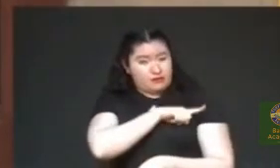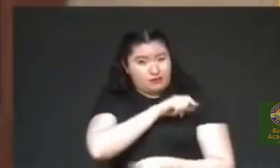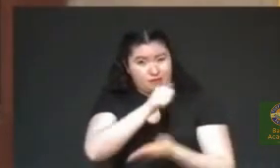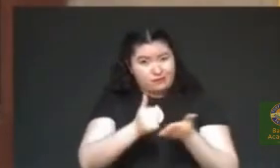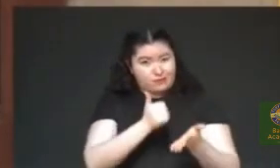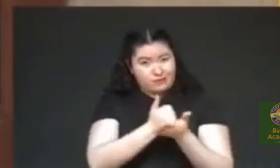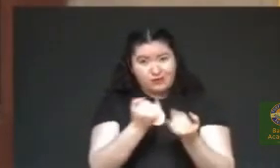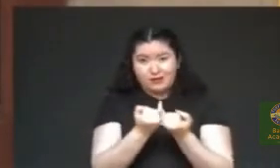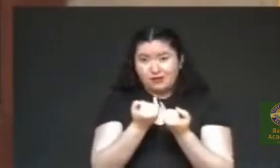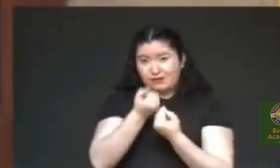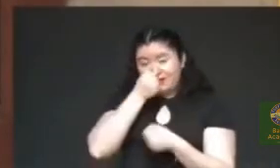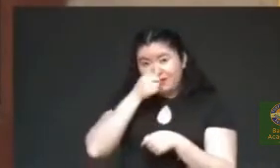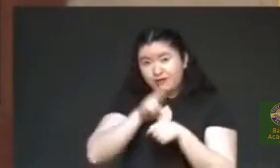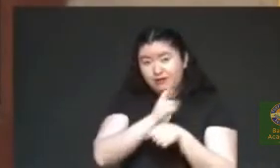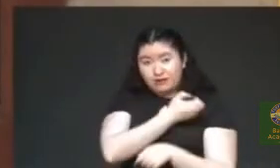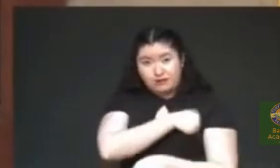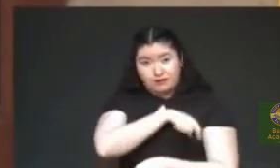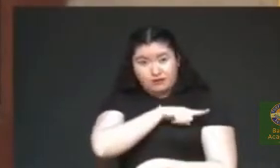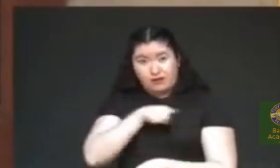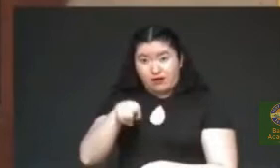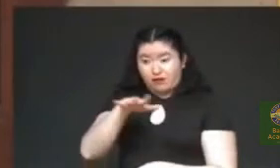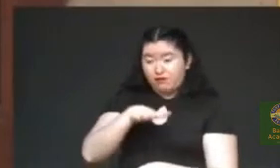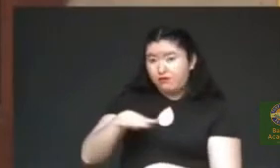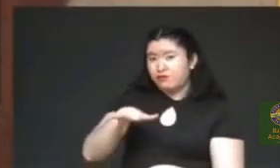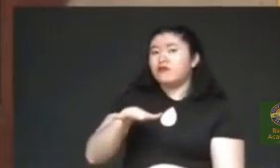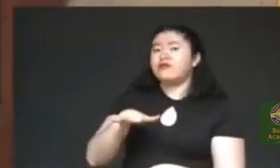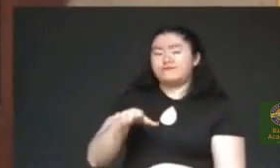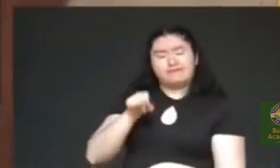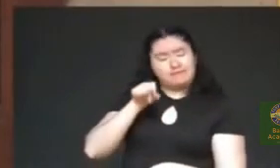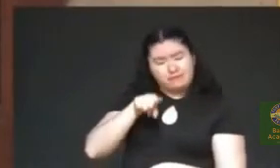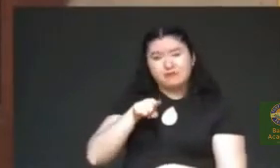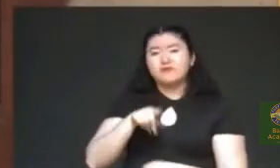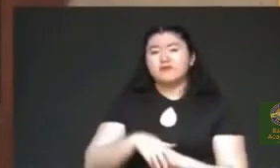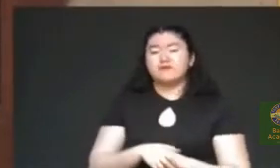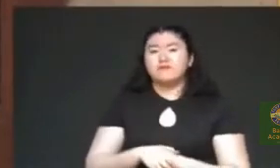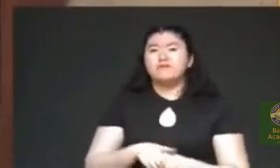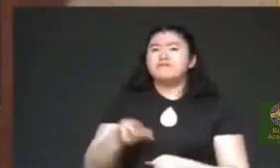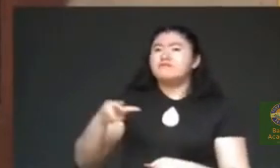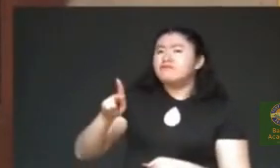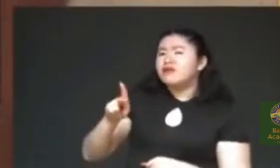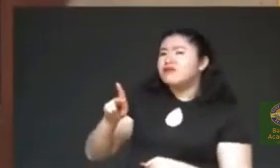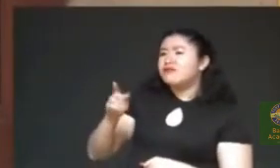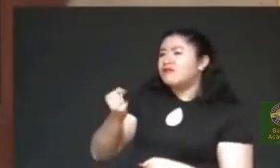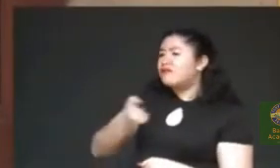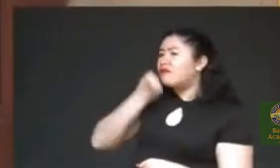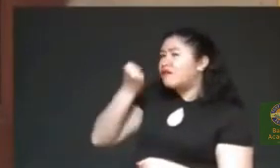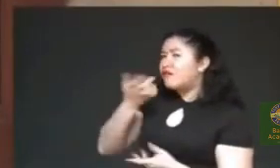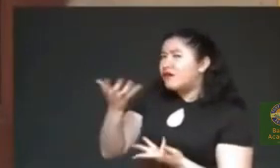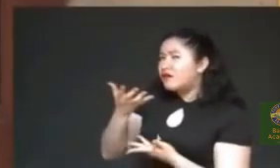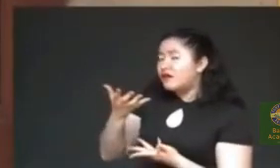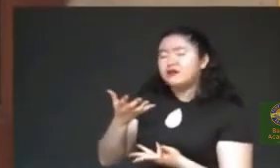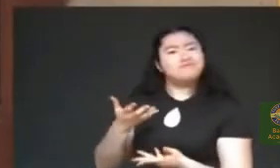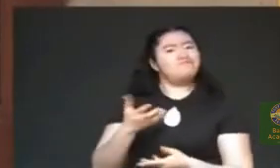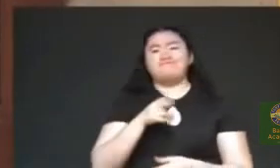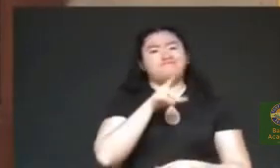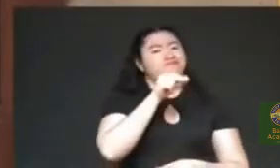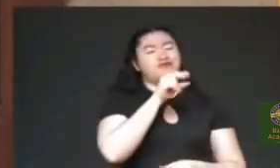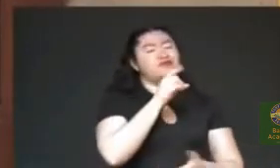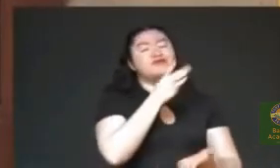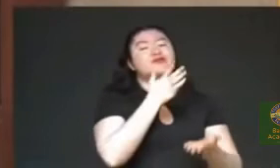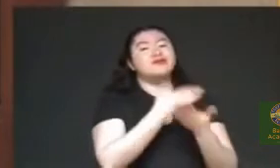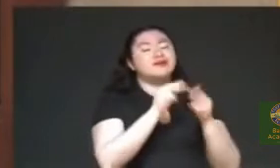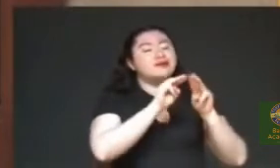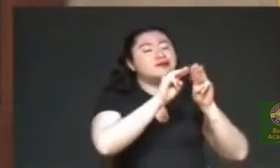no serán los planteles. No, se consideró que a través de los kioscos y en caso de que haya un caso positivo en una escuela, pues se hace